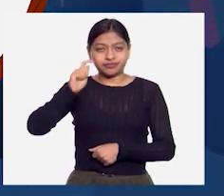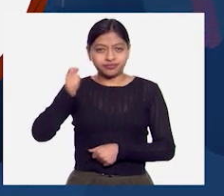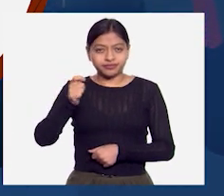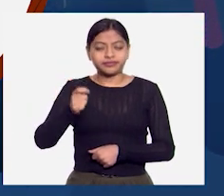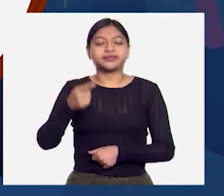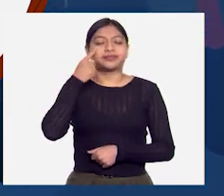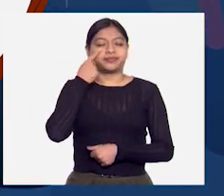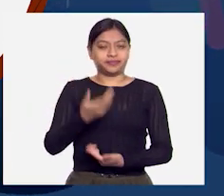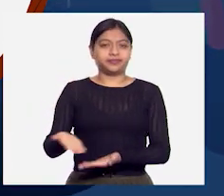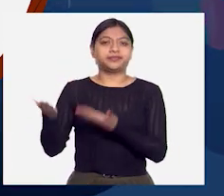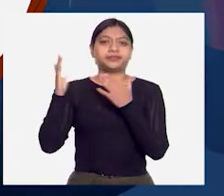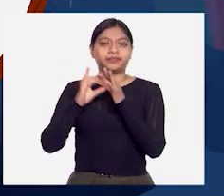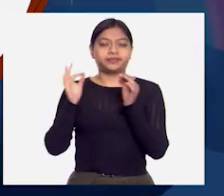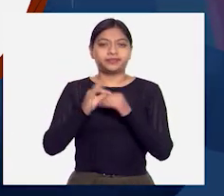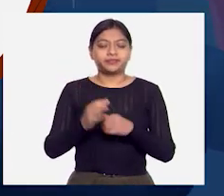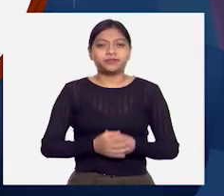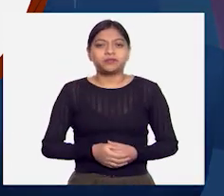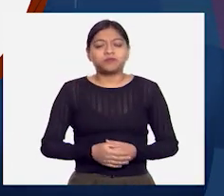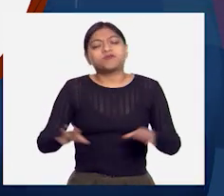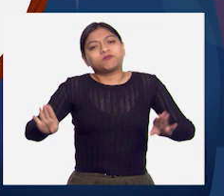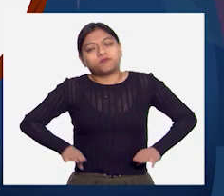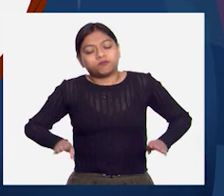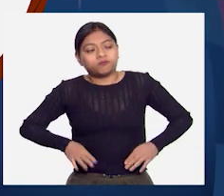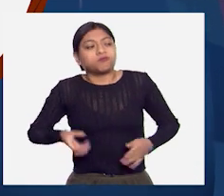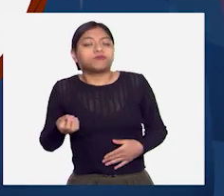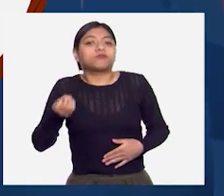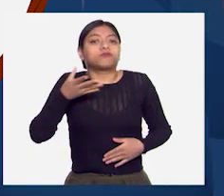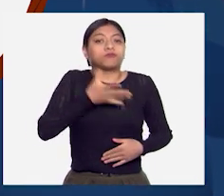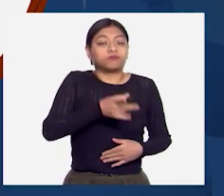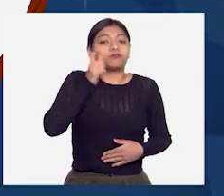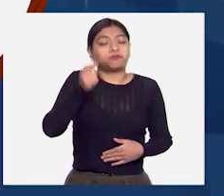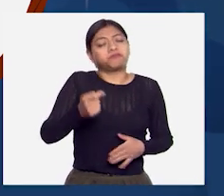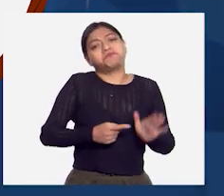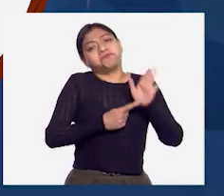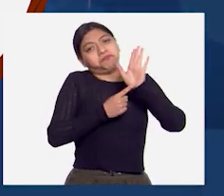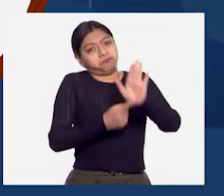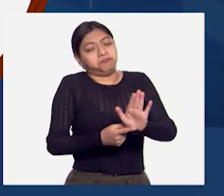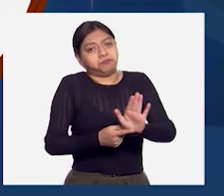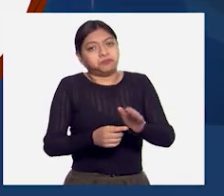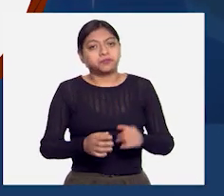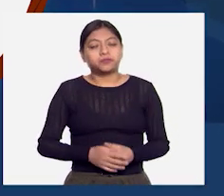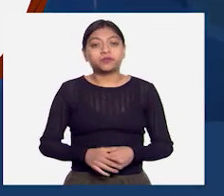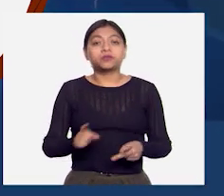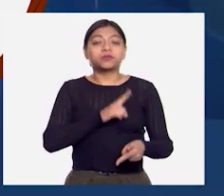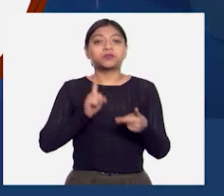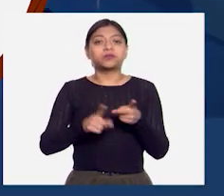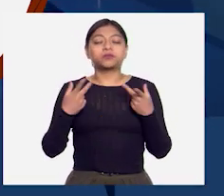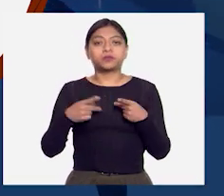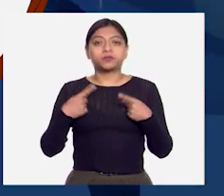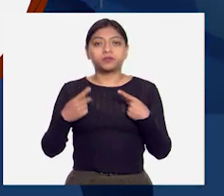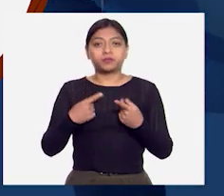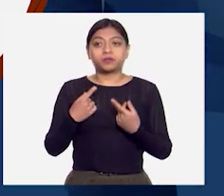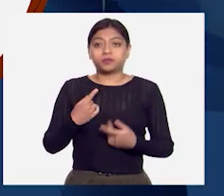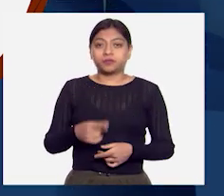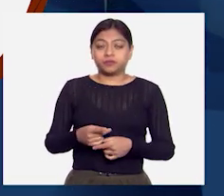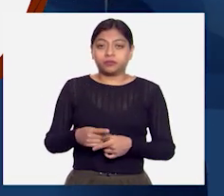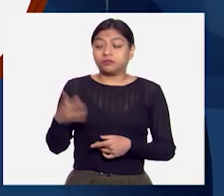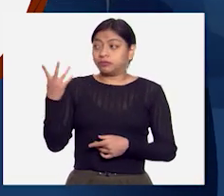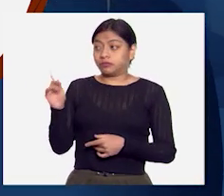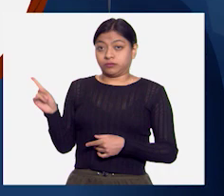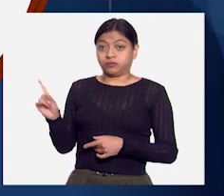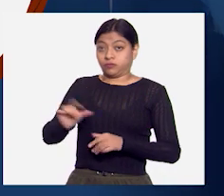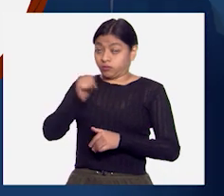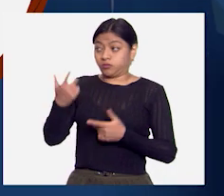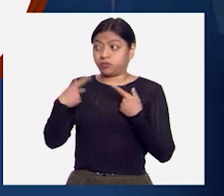acepción dice que es un adjetivo que representa. La segunda acepción, persona que representa a un ausente,